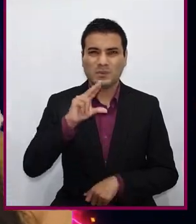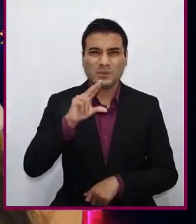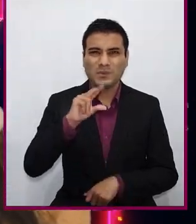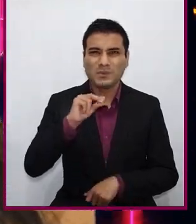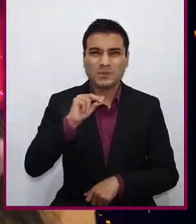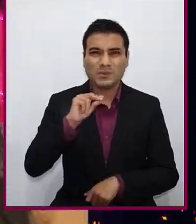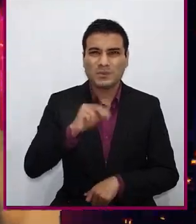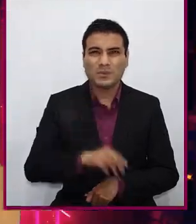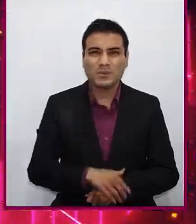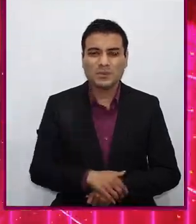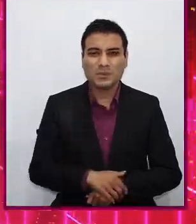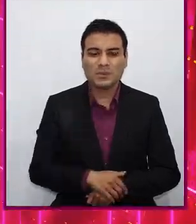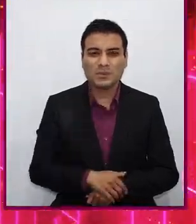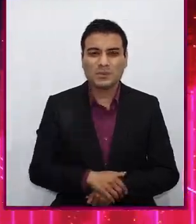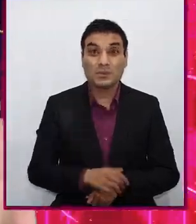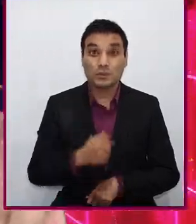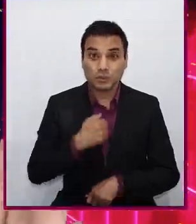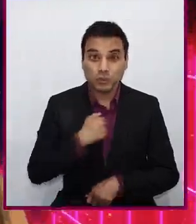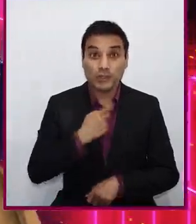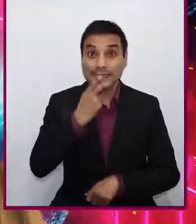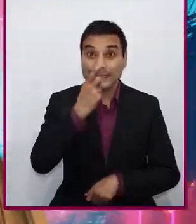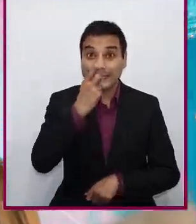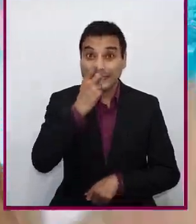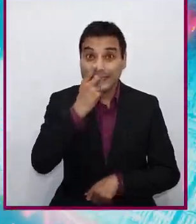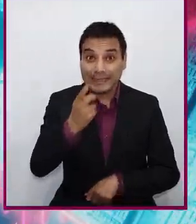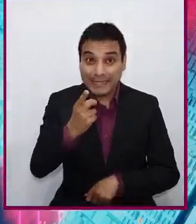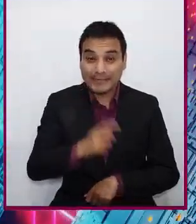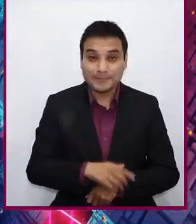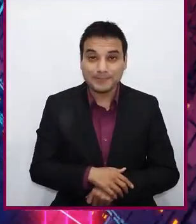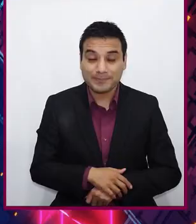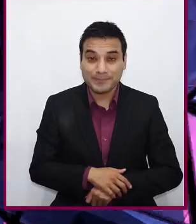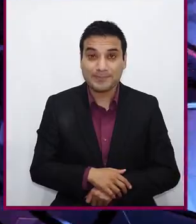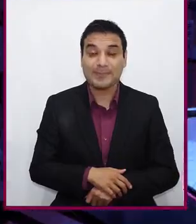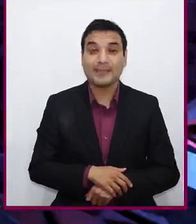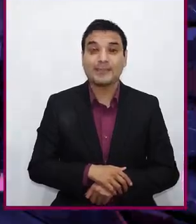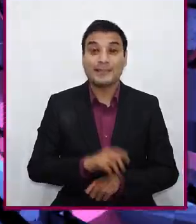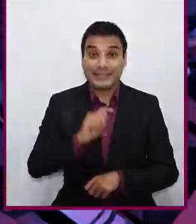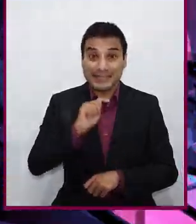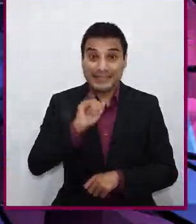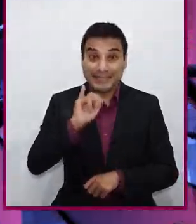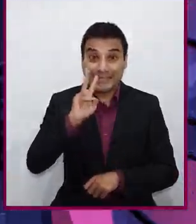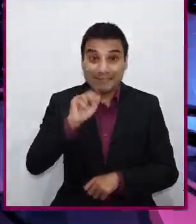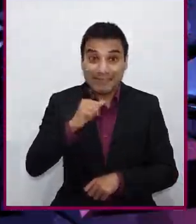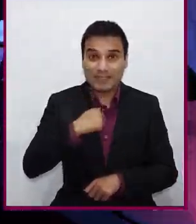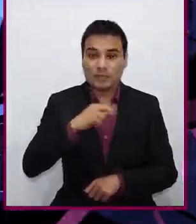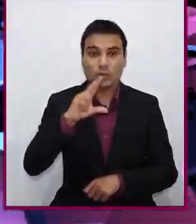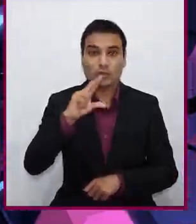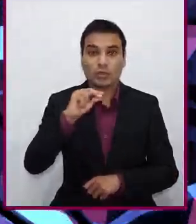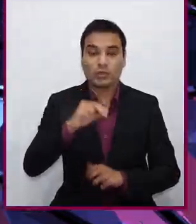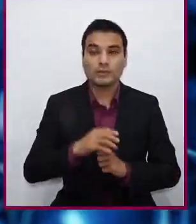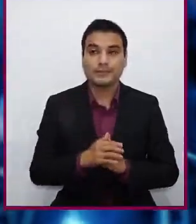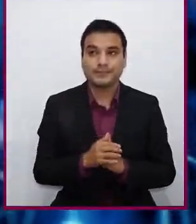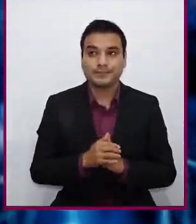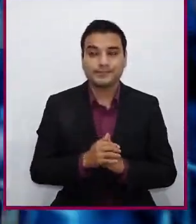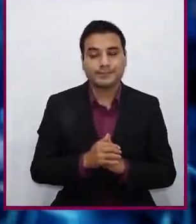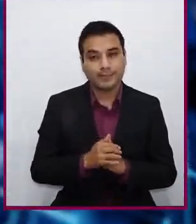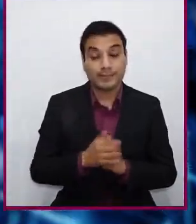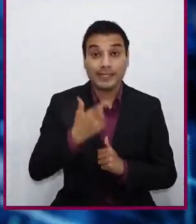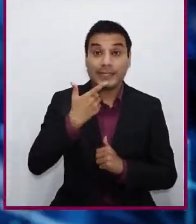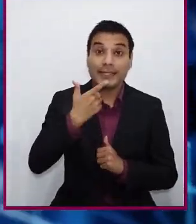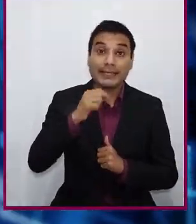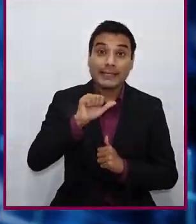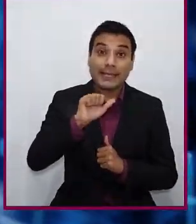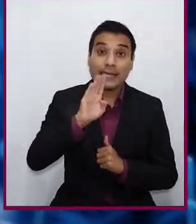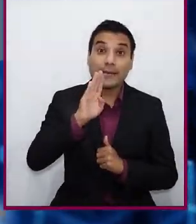no lo dije y más de gente creo que tienes un beech es que